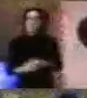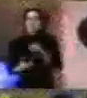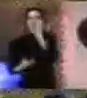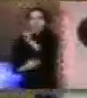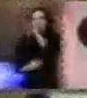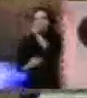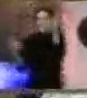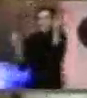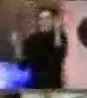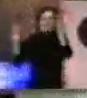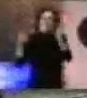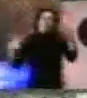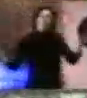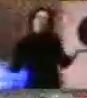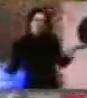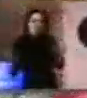cantarle